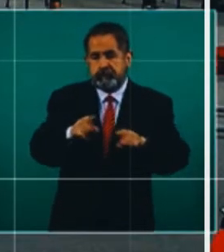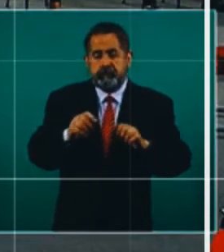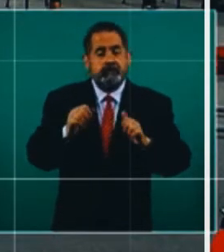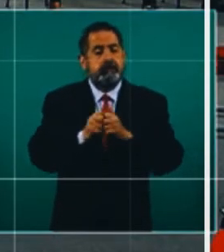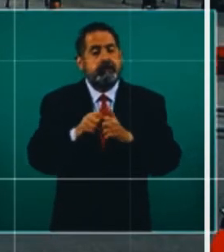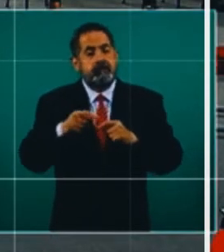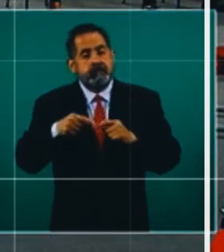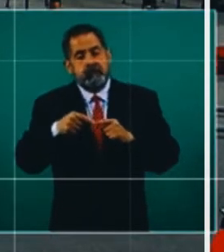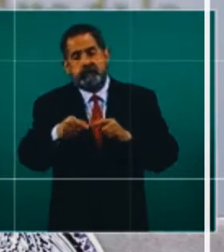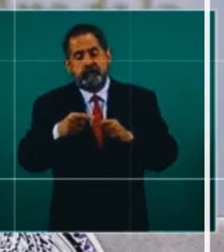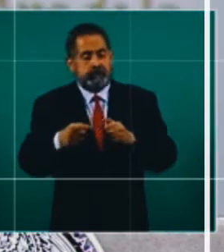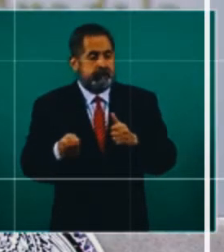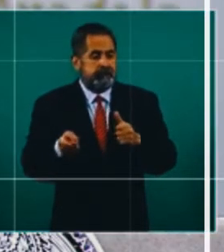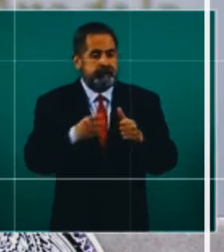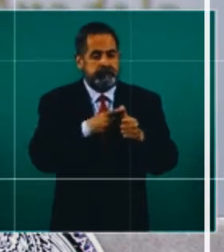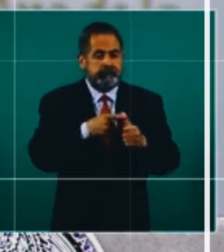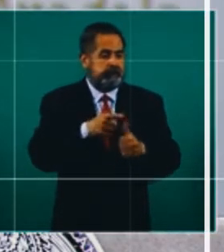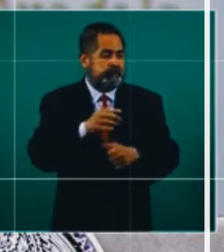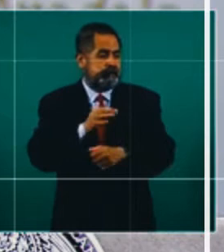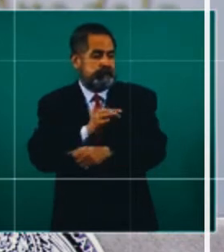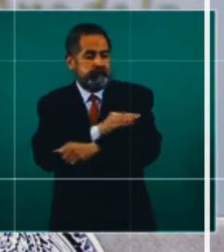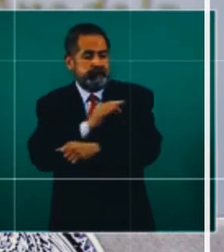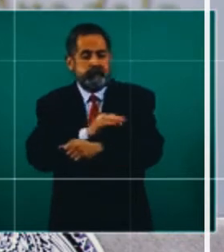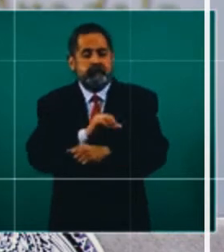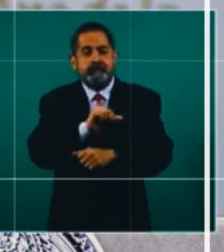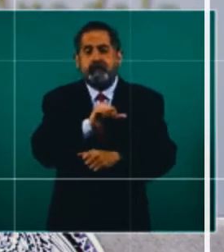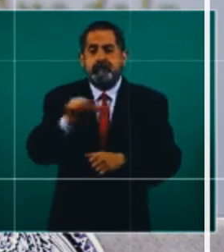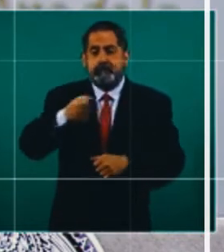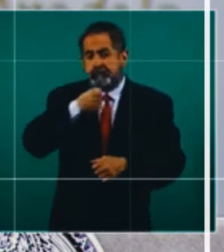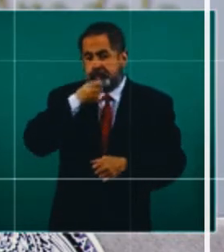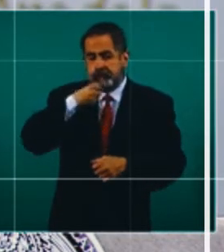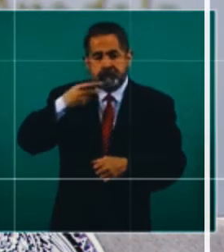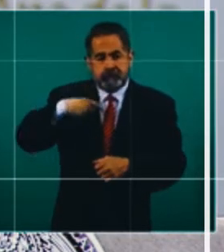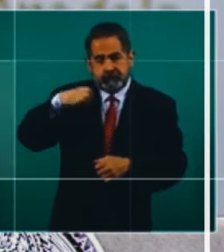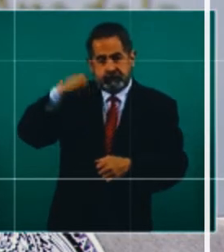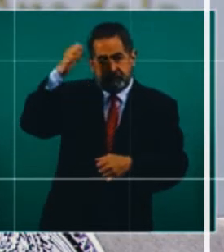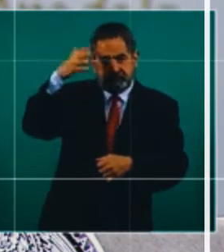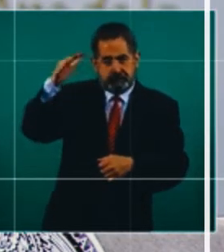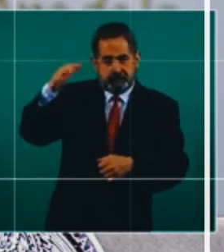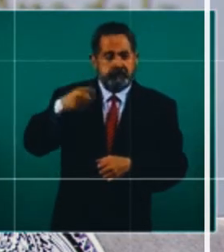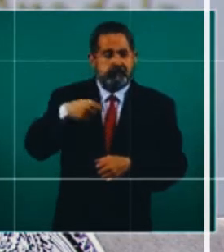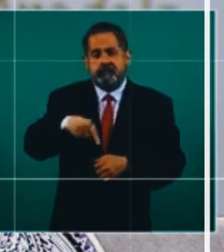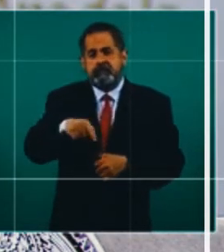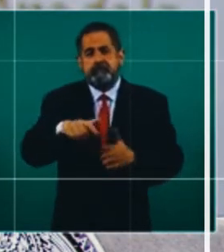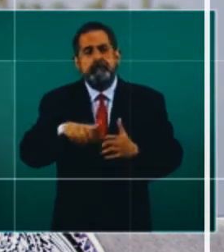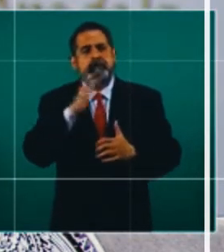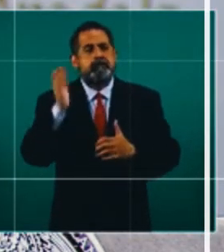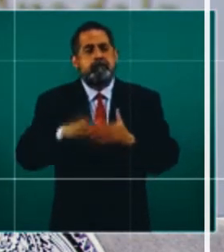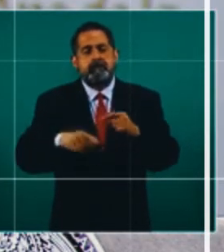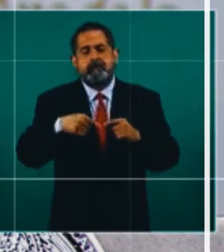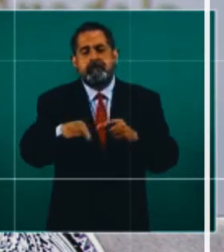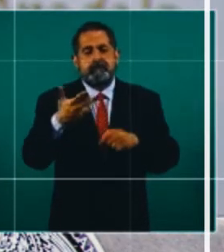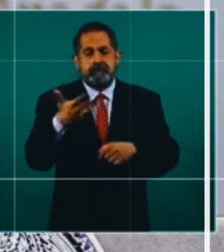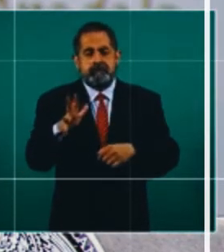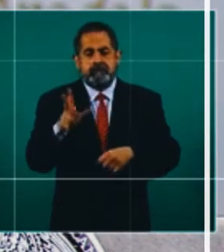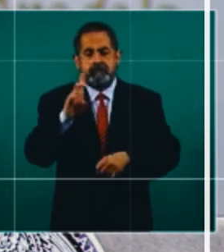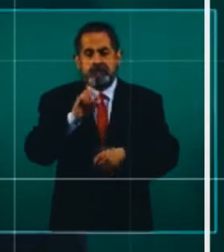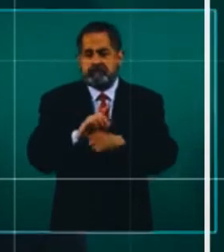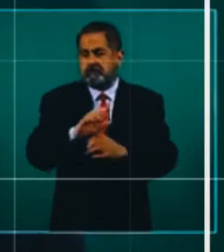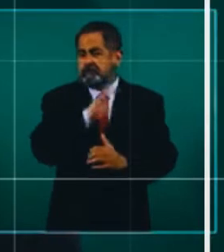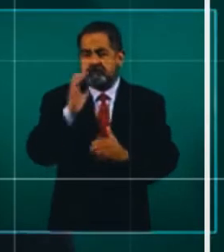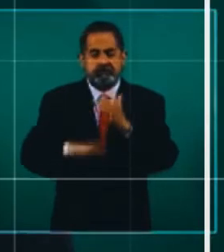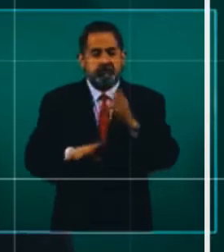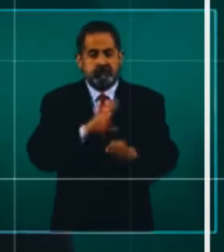culminar la primera dosis de las personas adultas mayores, asunto que terminará en los próximos 10 días,